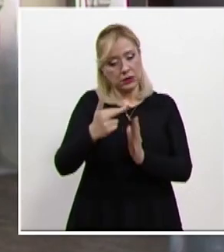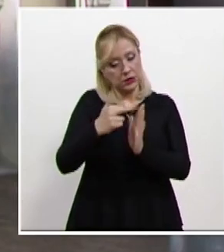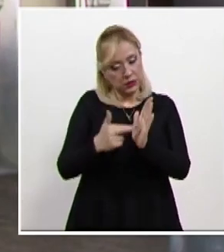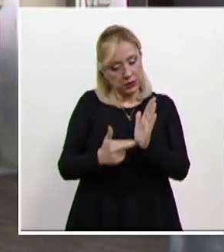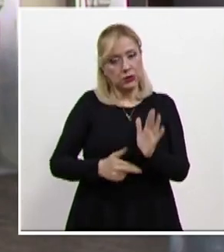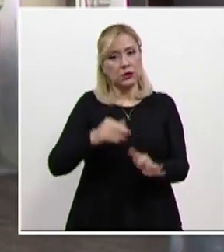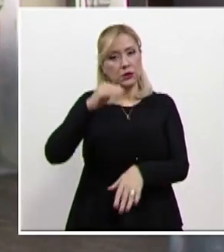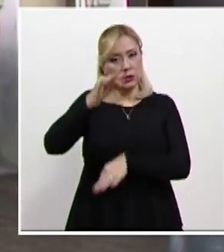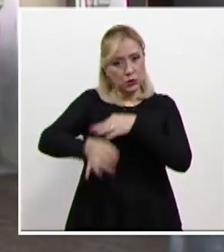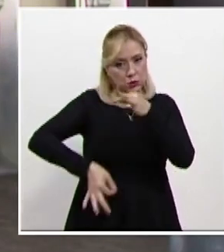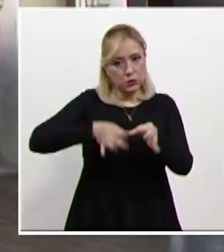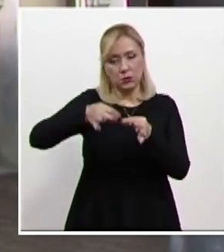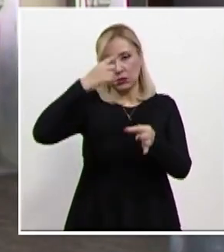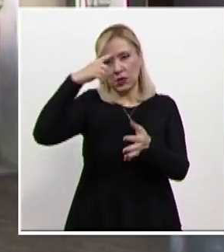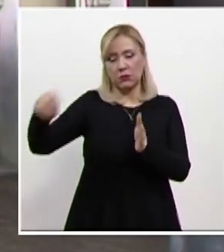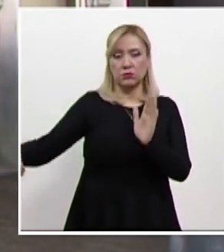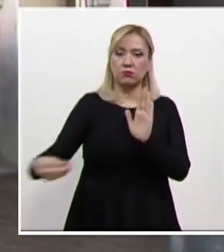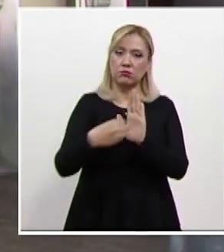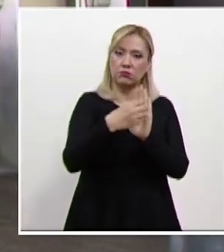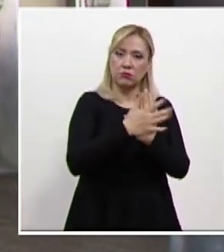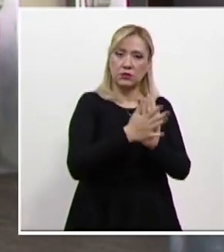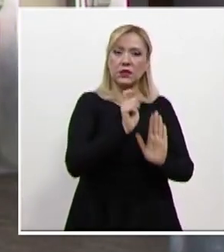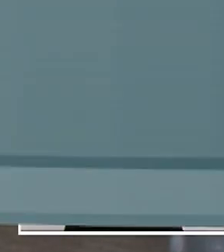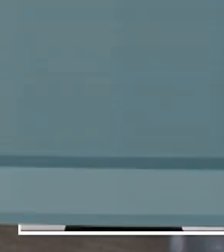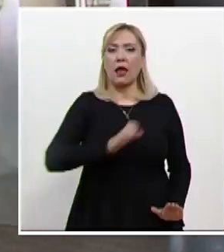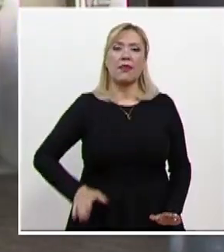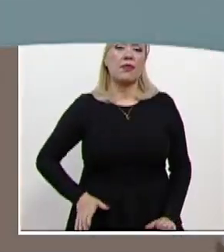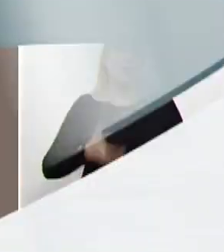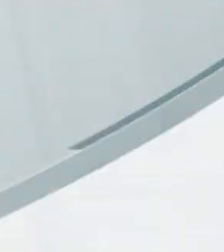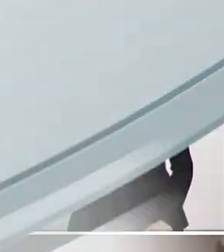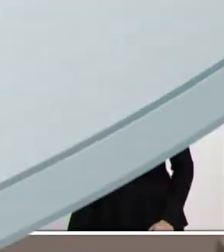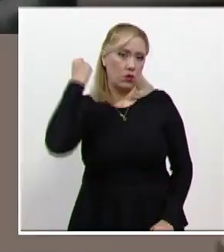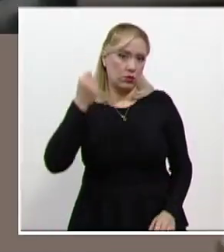la ley para el registro de candidaturas independientes.